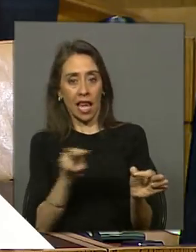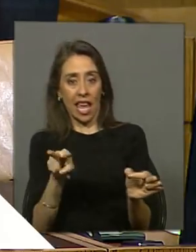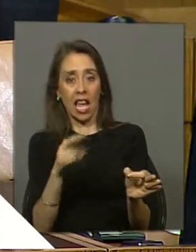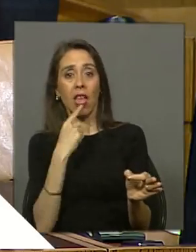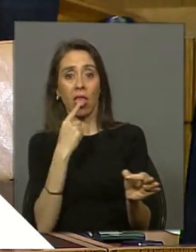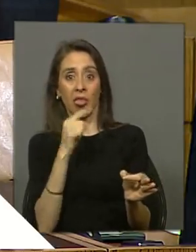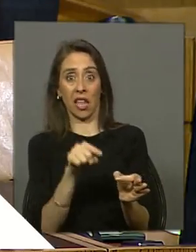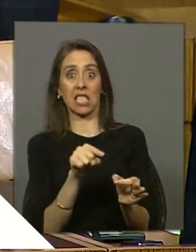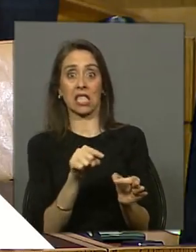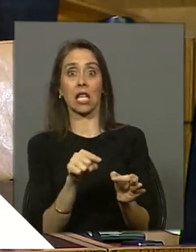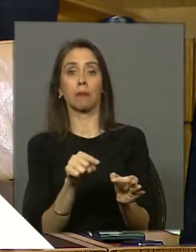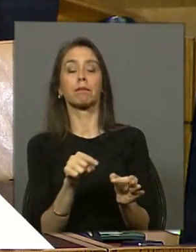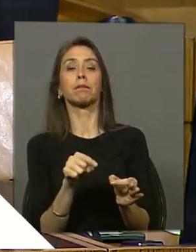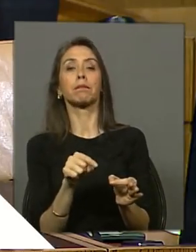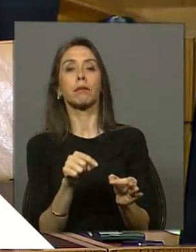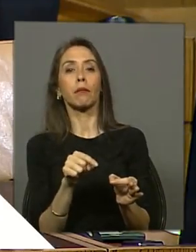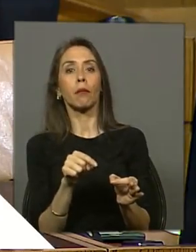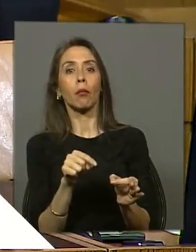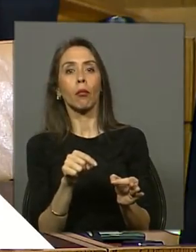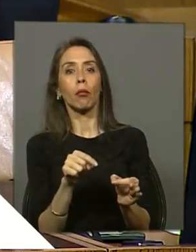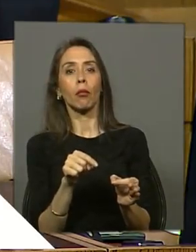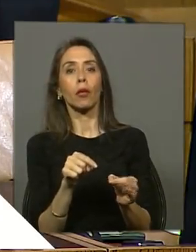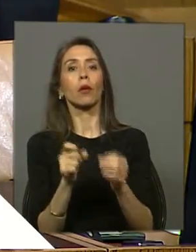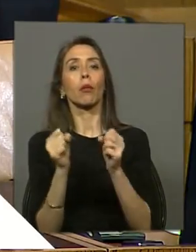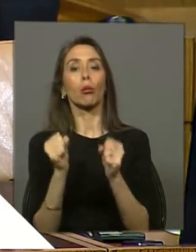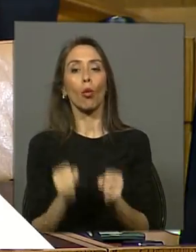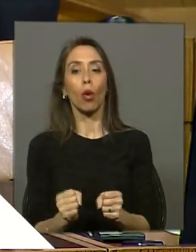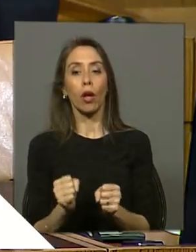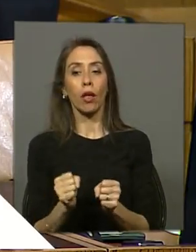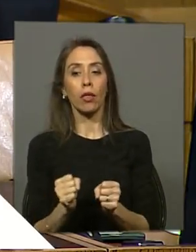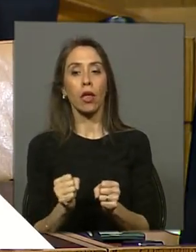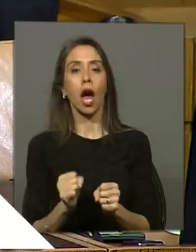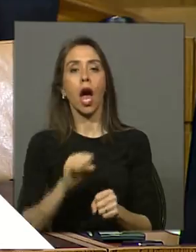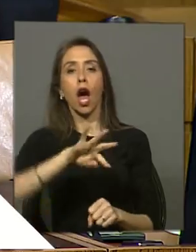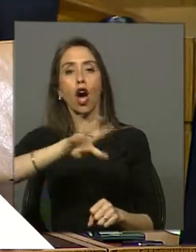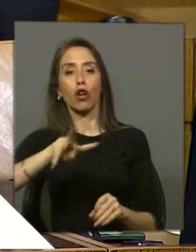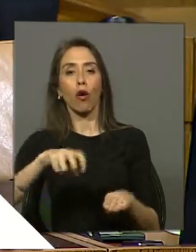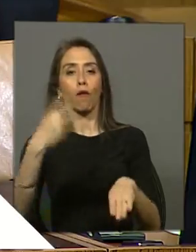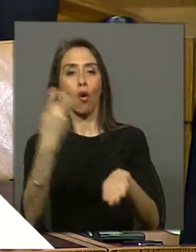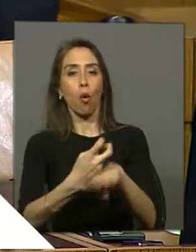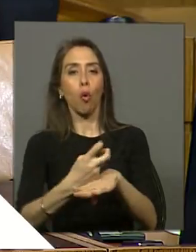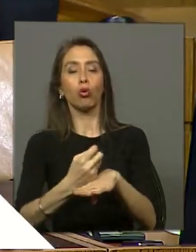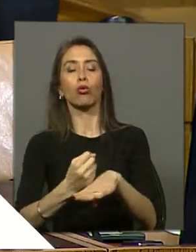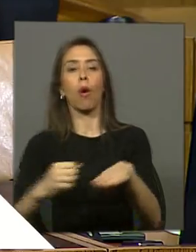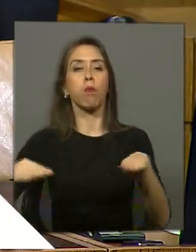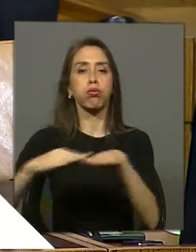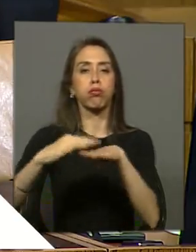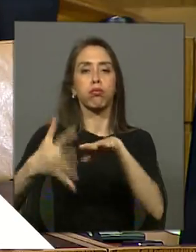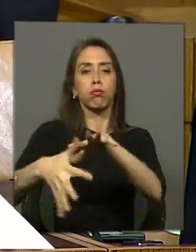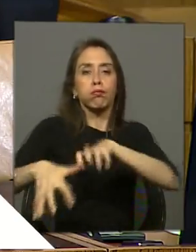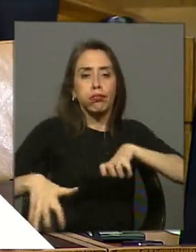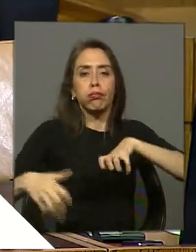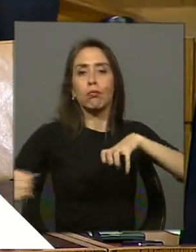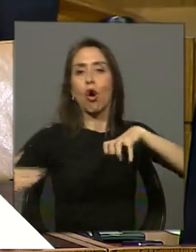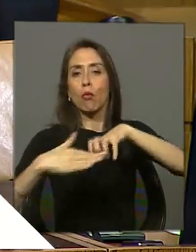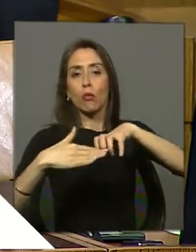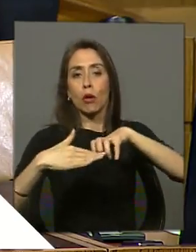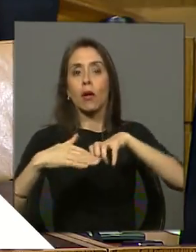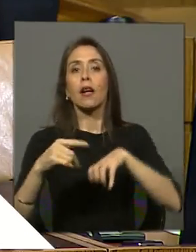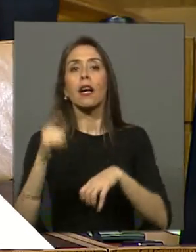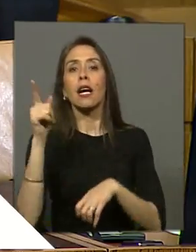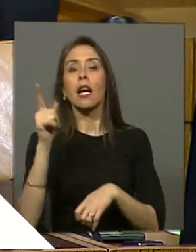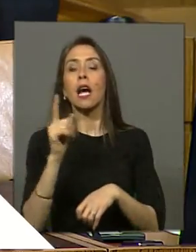dice que puedan ser robos hurtos daños como consecuencias de la